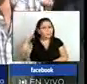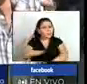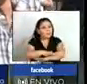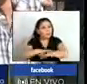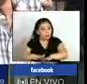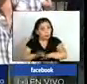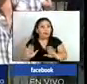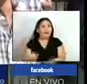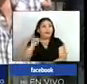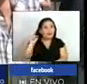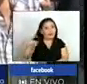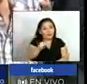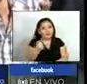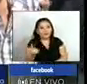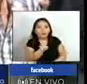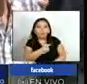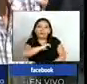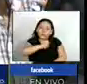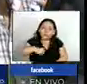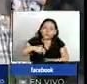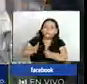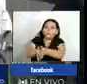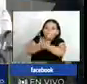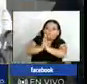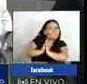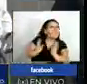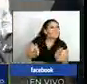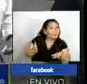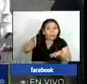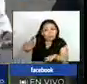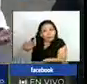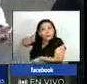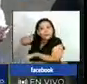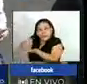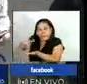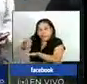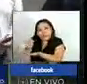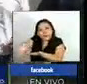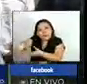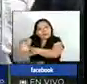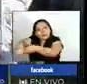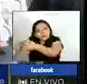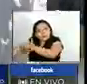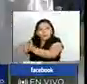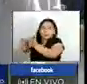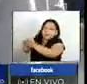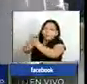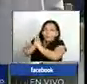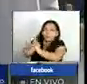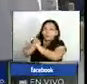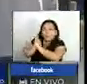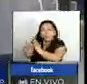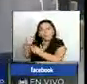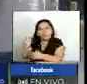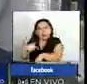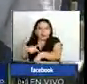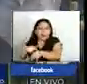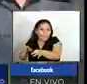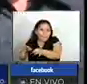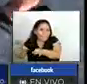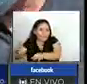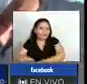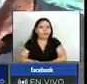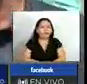ello que los empresarios de este sector llegaron hasta las afueras de la Asamblea Legislativa para solicitar nuevamente una prórroga.